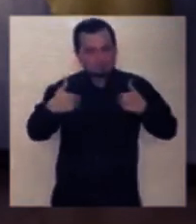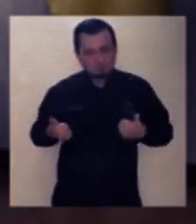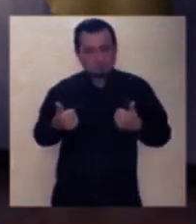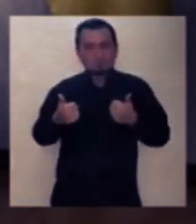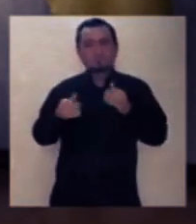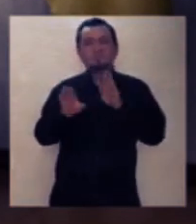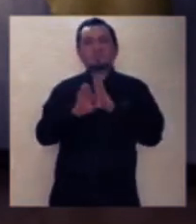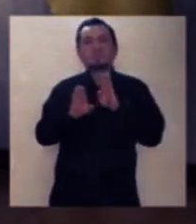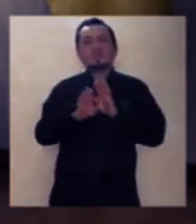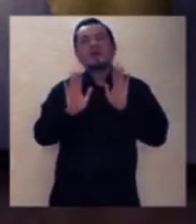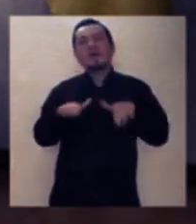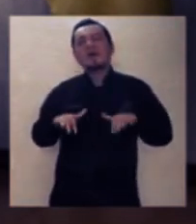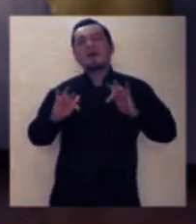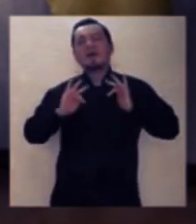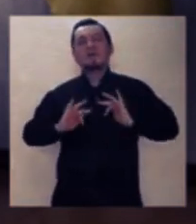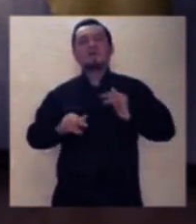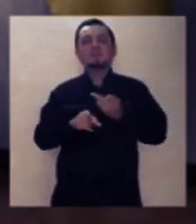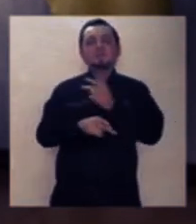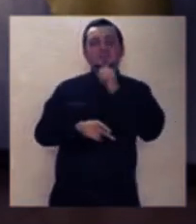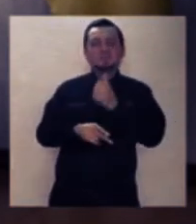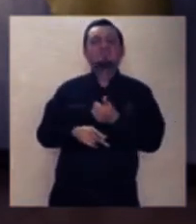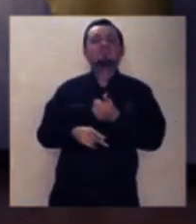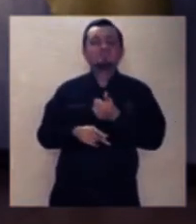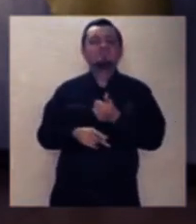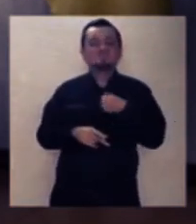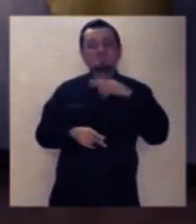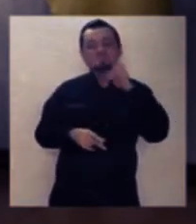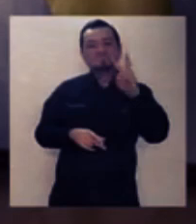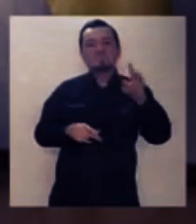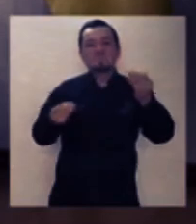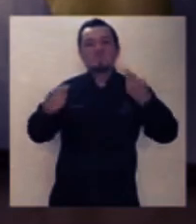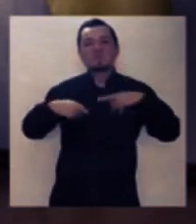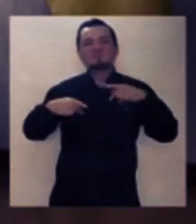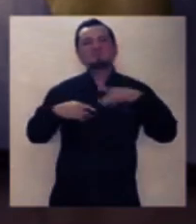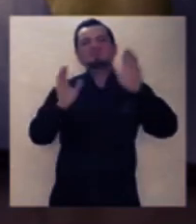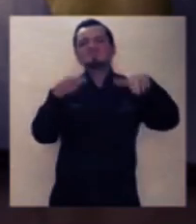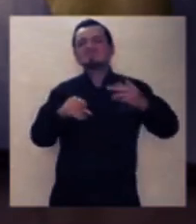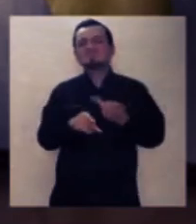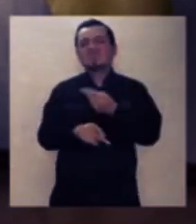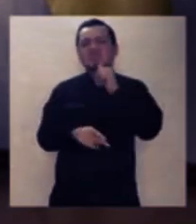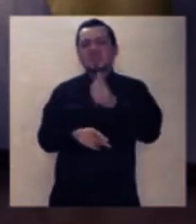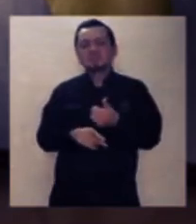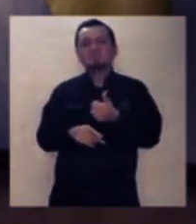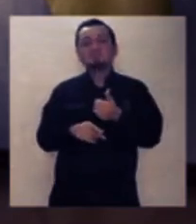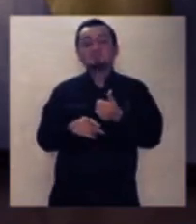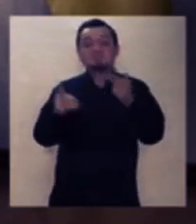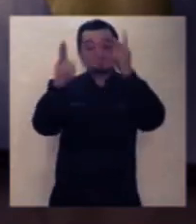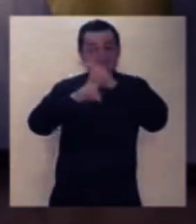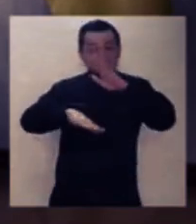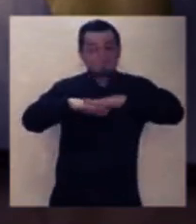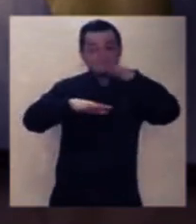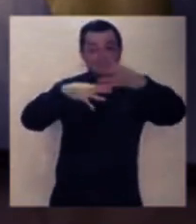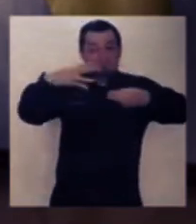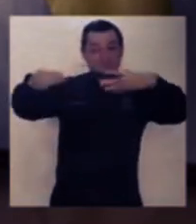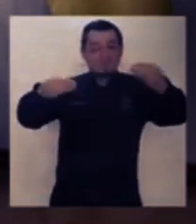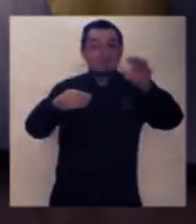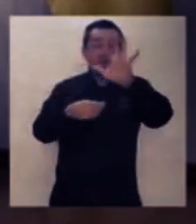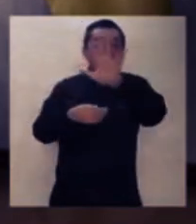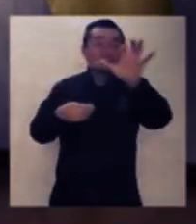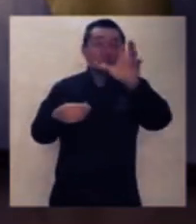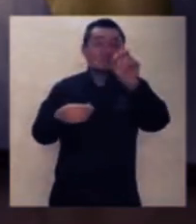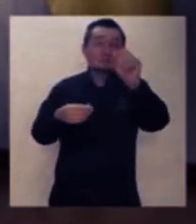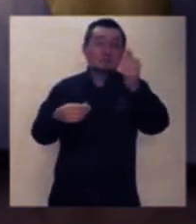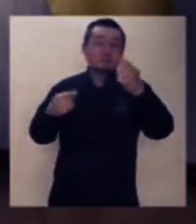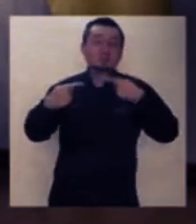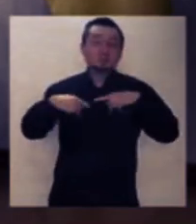que entender que la relajación de la disciplina ciudadana nos está pasando factura. En la última semana, el promedio de contagios diarios